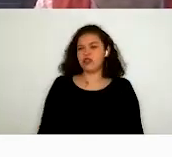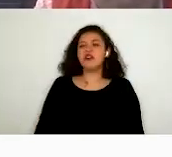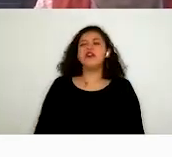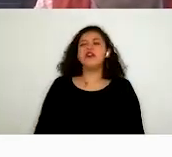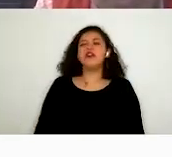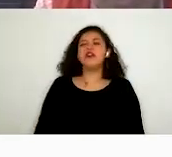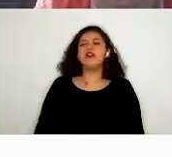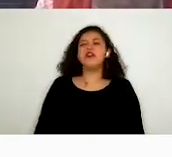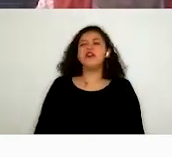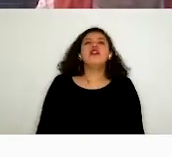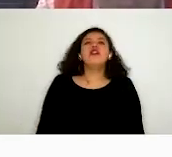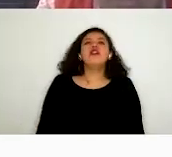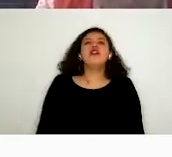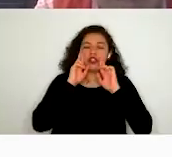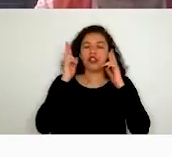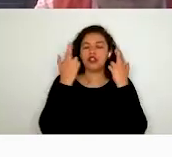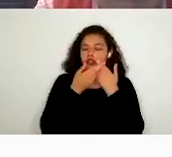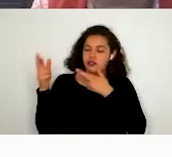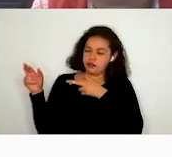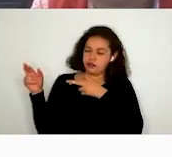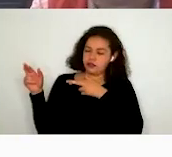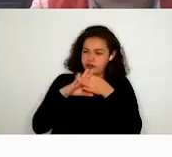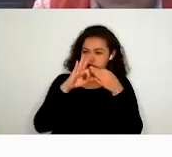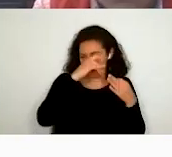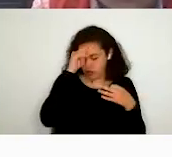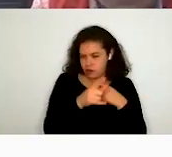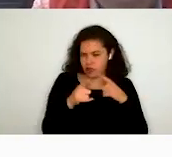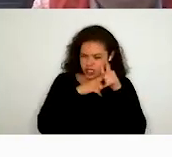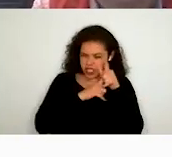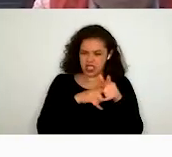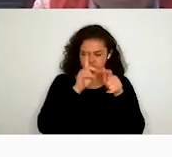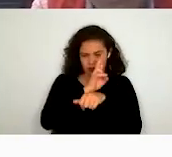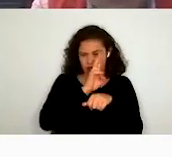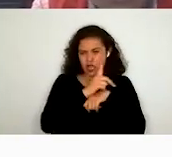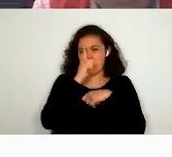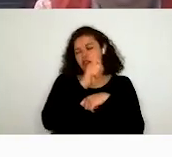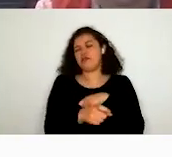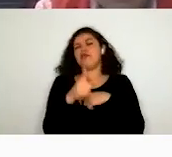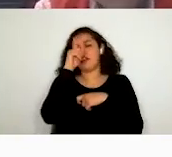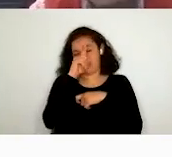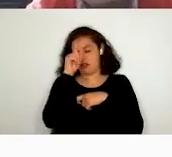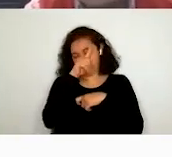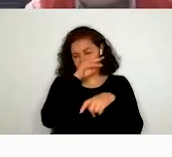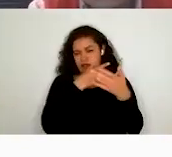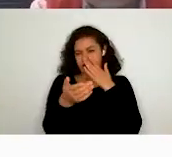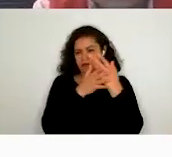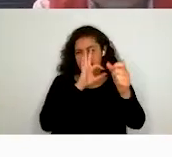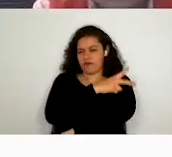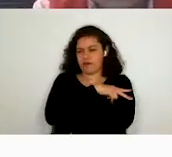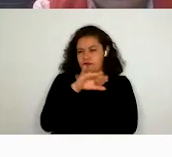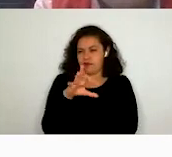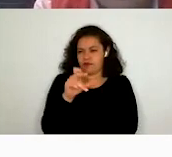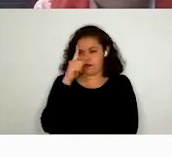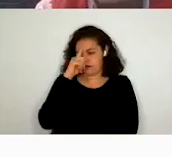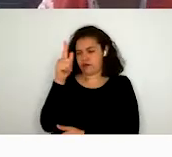Realizar reuniones periódicas para dar seguimiento y retroalimentación de las acciones de protección civil que se lleven a cabo en el